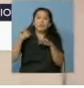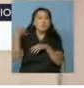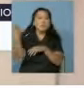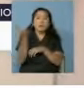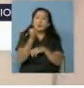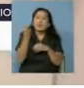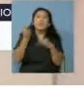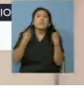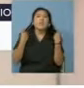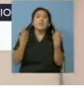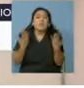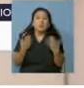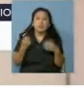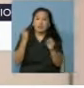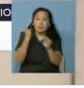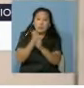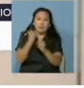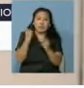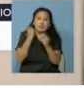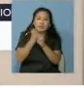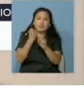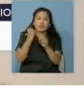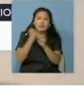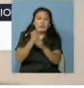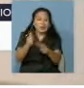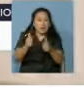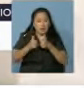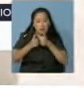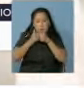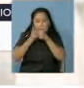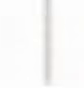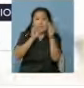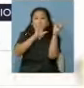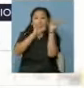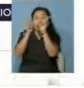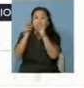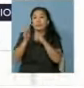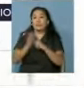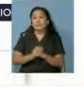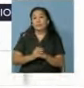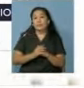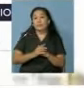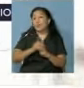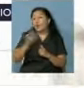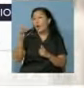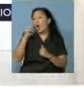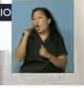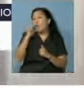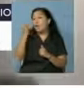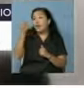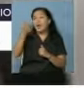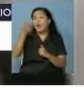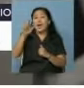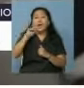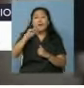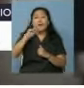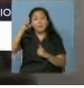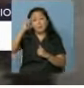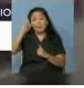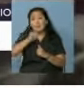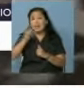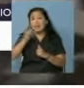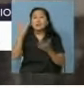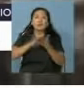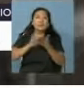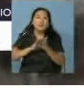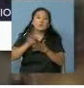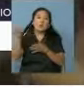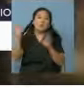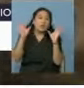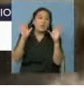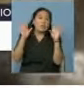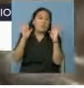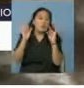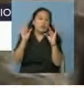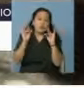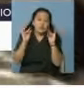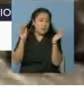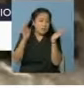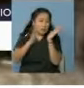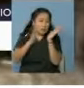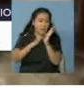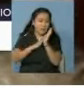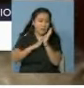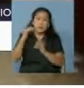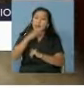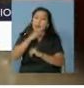trabajando y bueno, y esperar que nos acompañe el clima. Bueno, ahí está Ariel Iruela hablándonos, Mari, sobre este cuadro de situación. Decirte